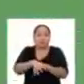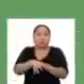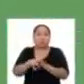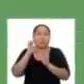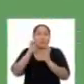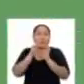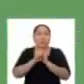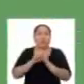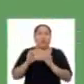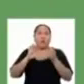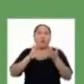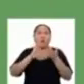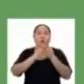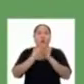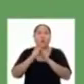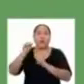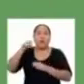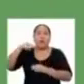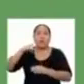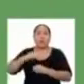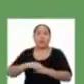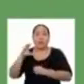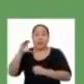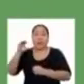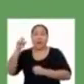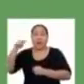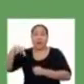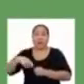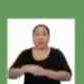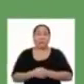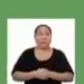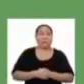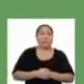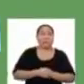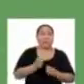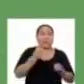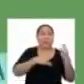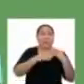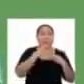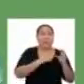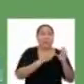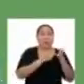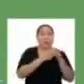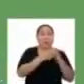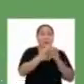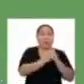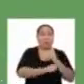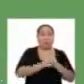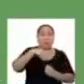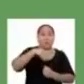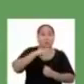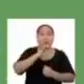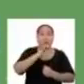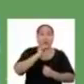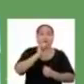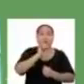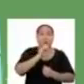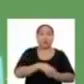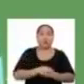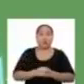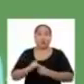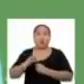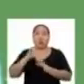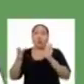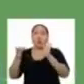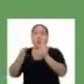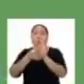Comunidad Andina, CAN, al Mercado Común del Sur, Mercosur, a la Unión Europea, UE, entre muchos otros